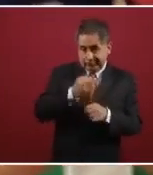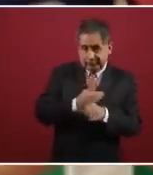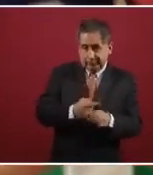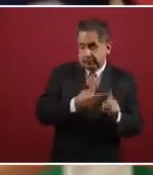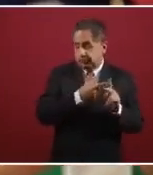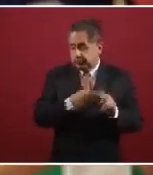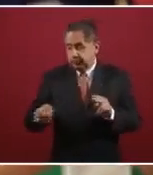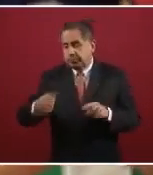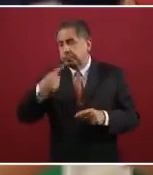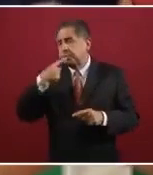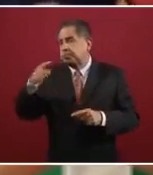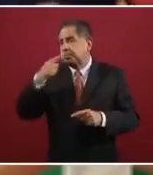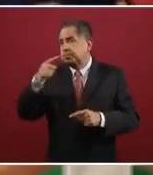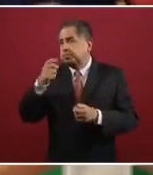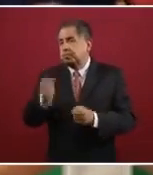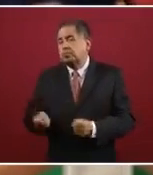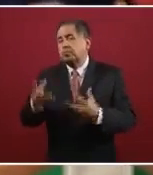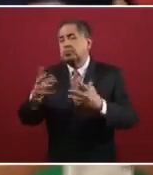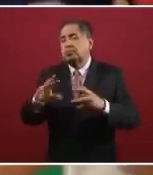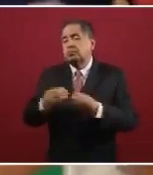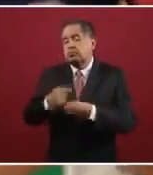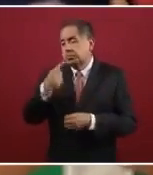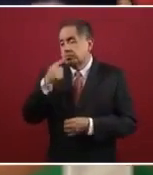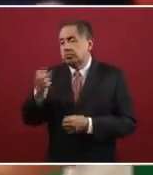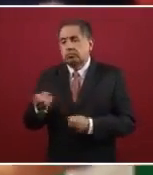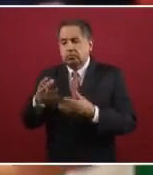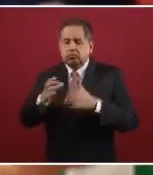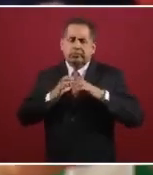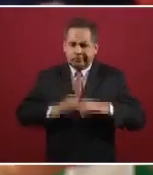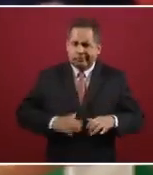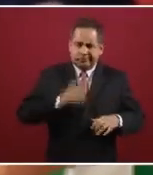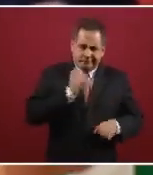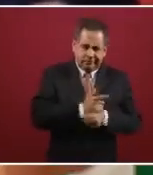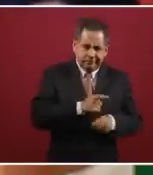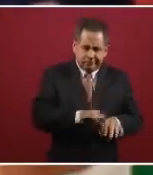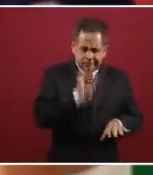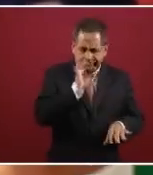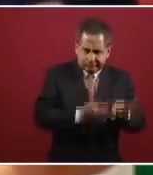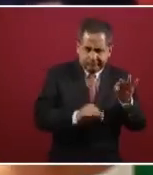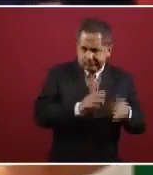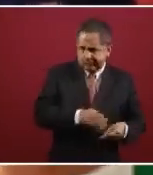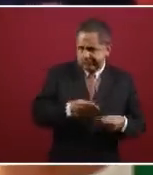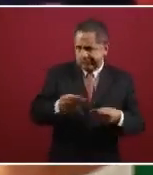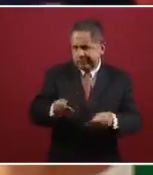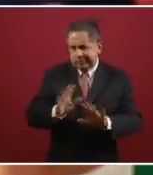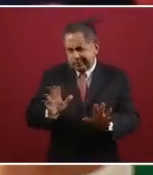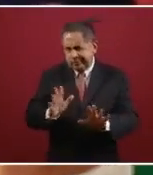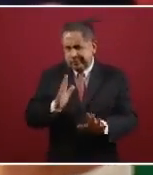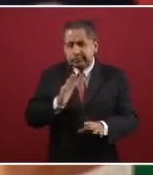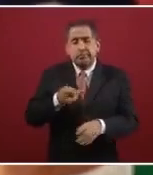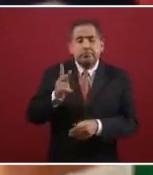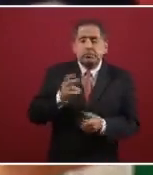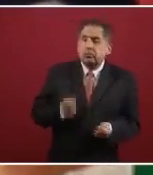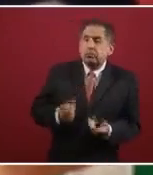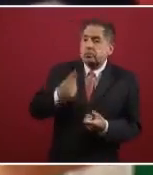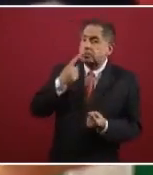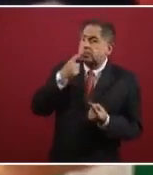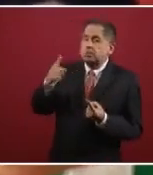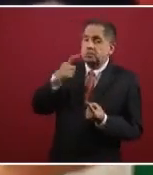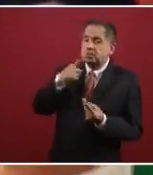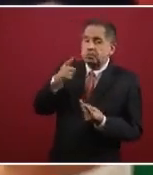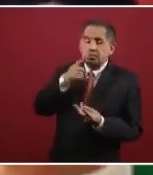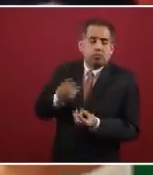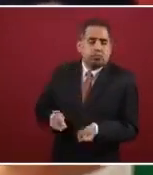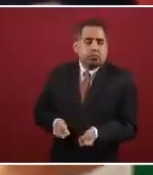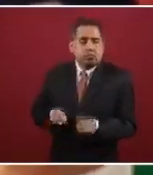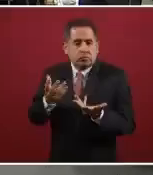denuncias? Es decir, ya nos están platicando de los cuerpos que han sido ya identificados y demás, pero ¿cómo se encuentran los números